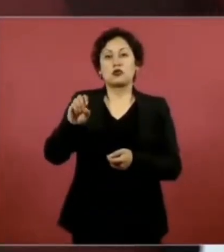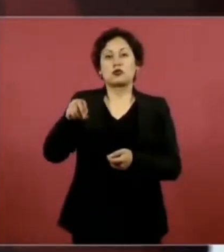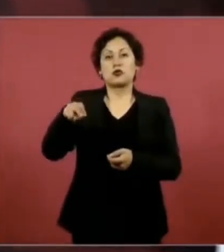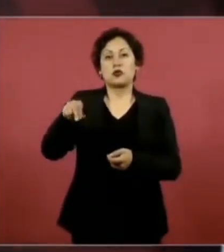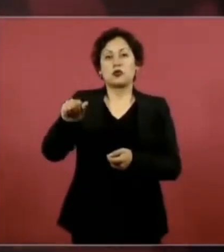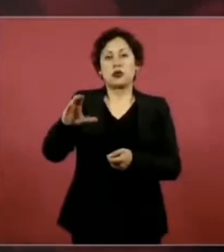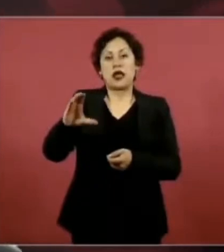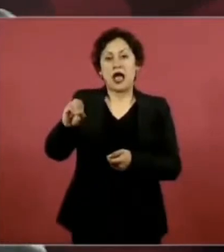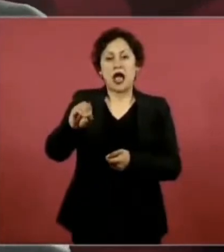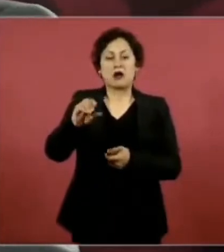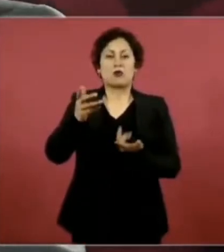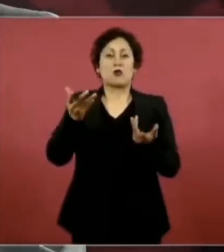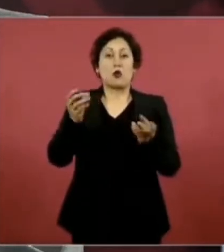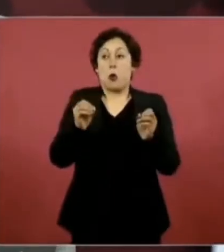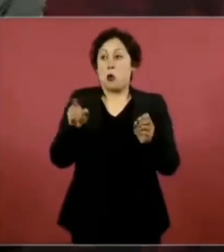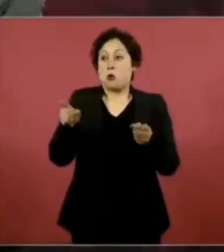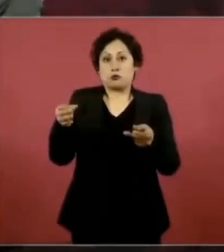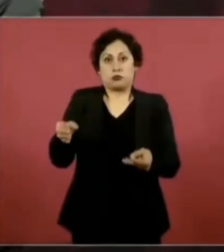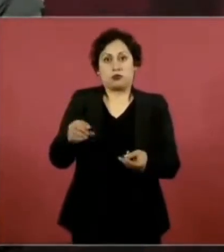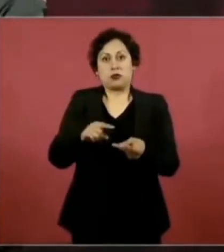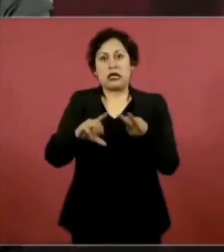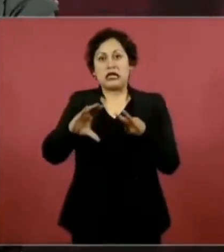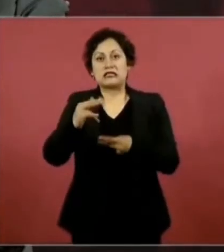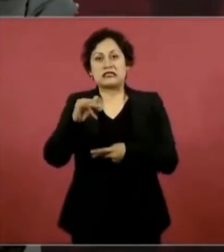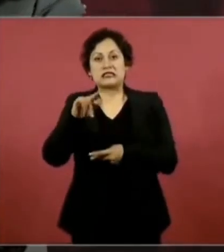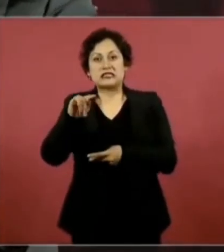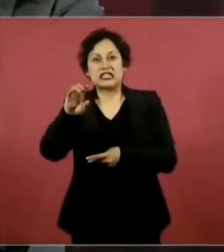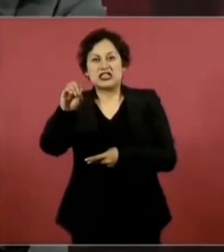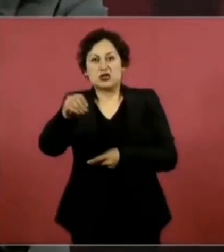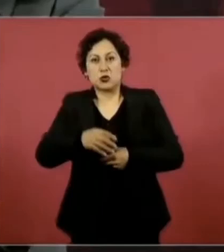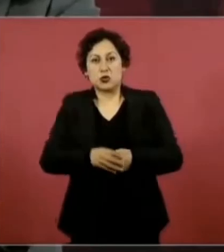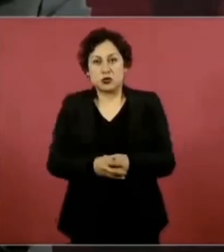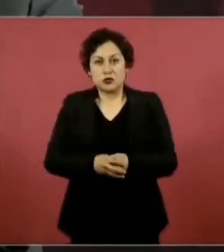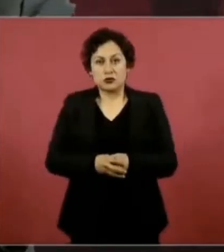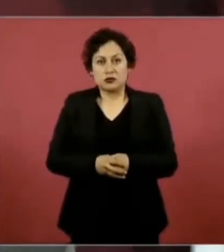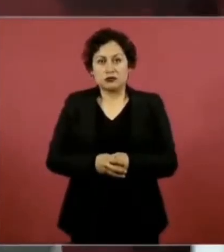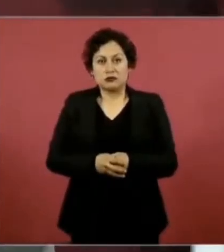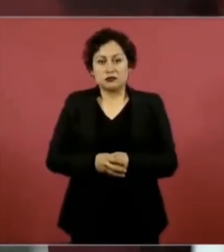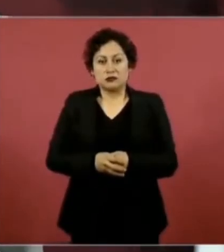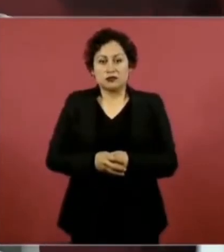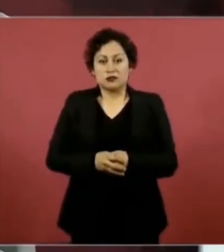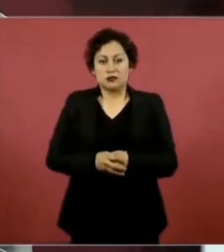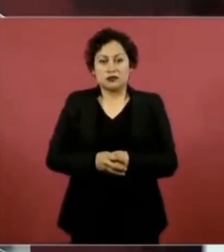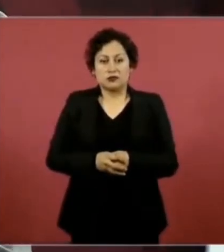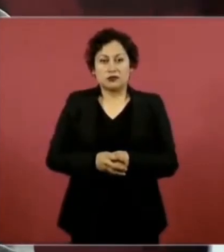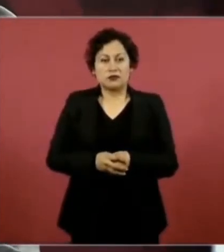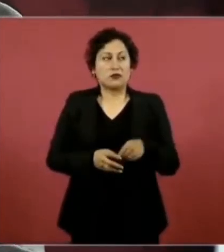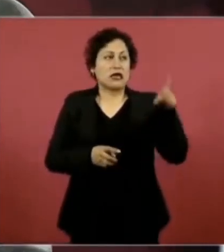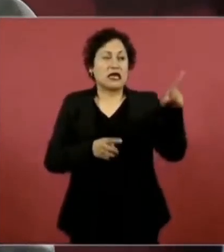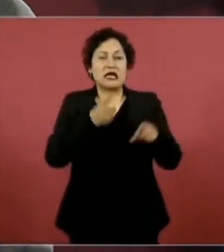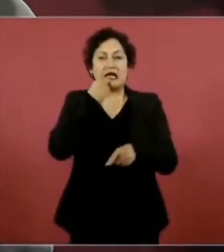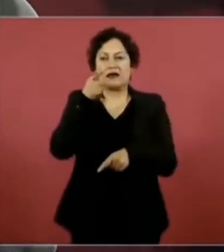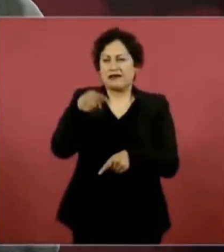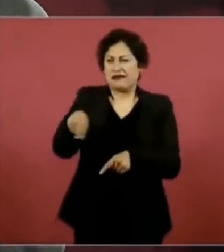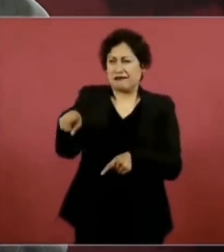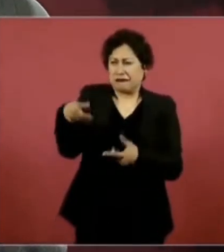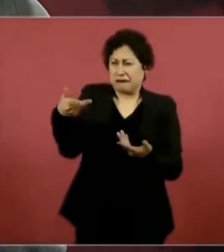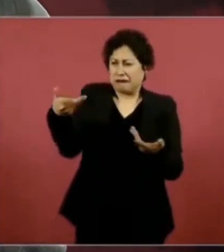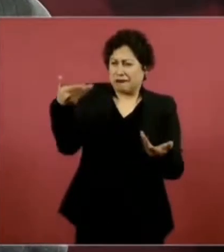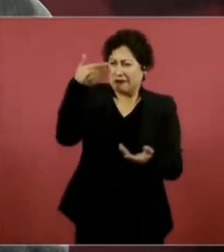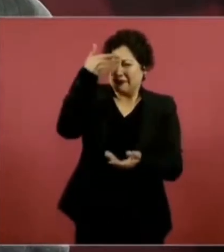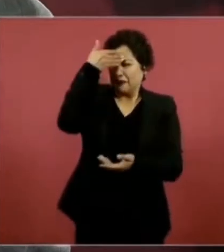un chinto. ¿Qué sabe la gente de política? Es lo que